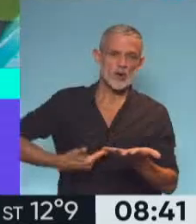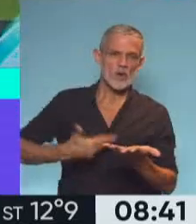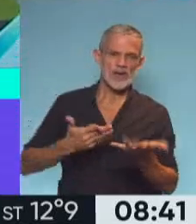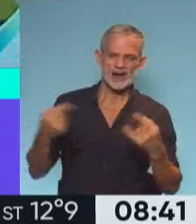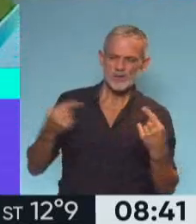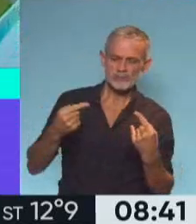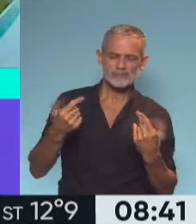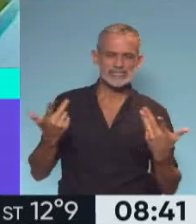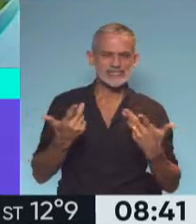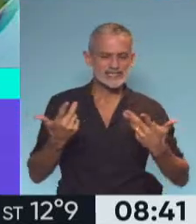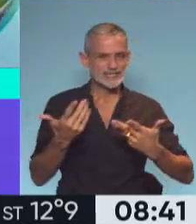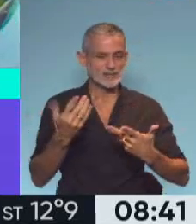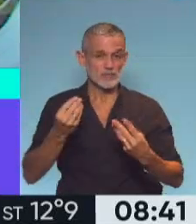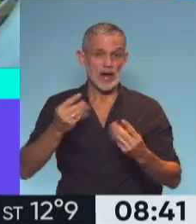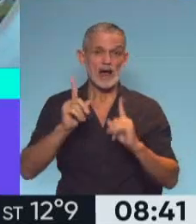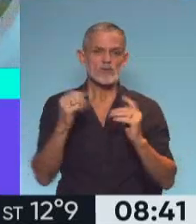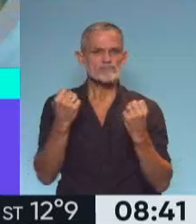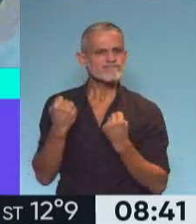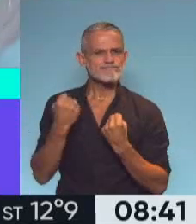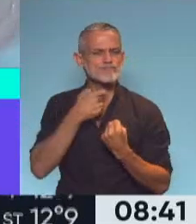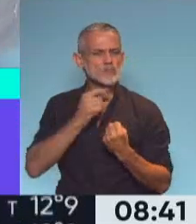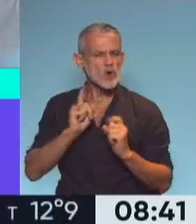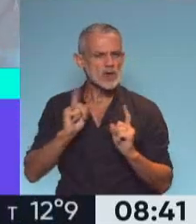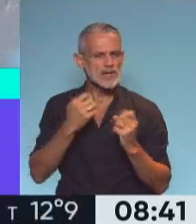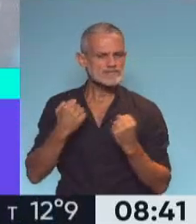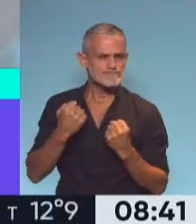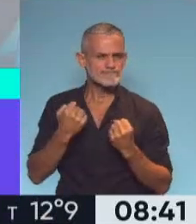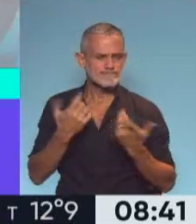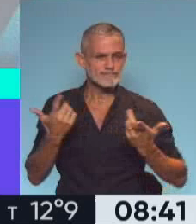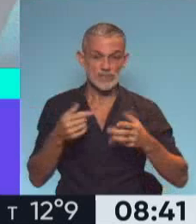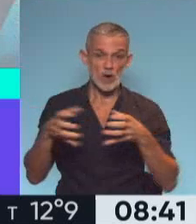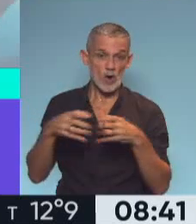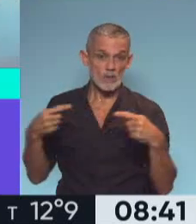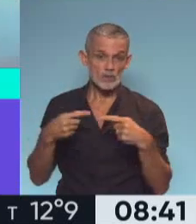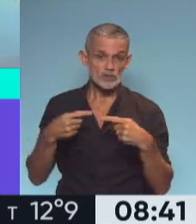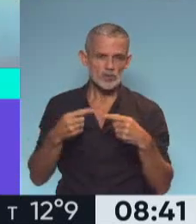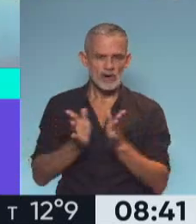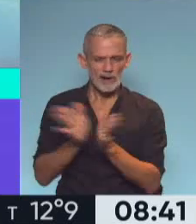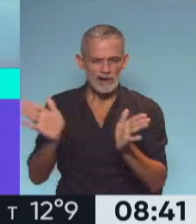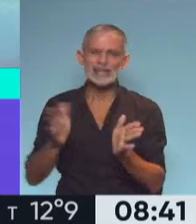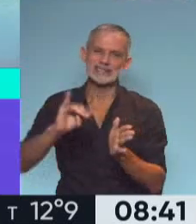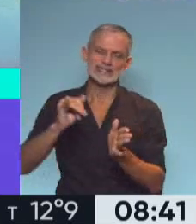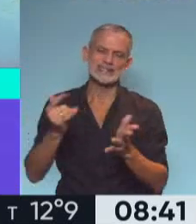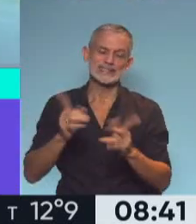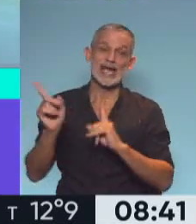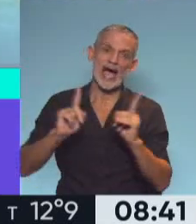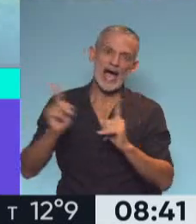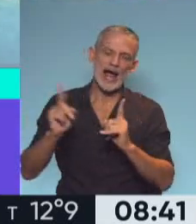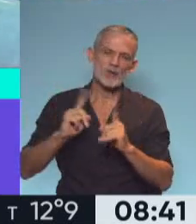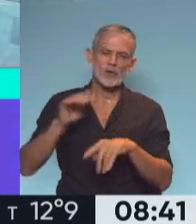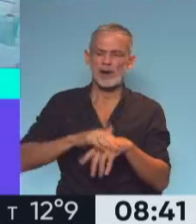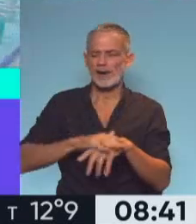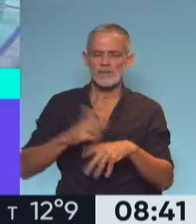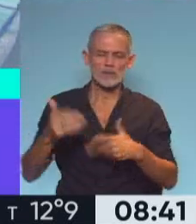todo teniendo en cuenta aquellos que resisten estas medidas restrictivas. ¿Hay una oposición bipolar? Sí, claramente. Aquellos que no tienen responsabilidad